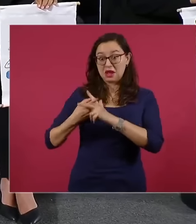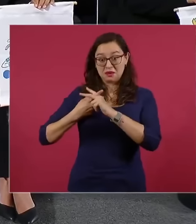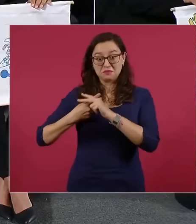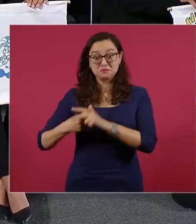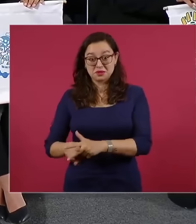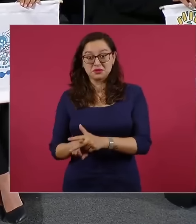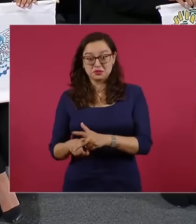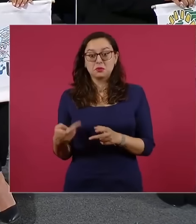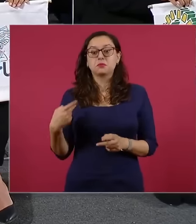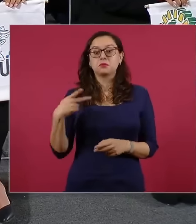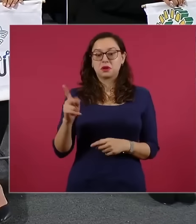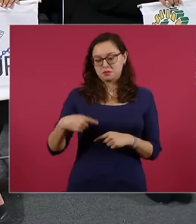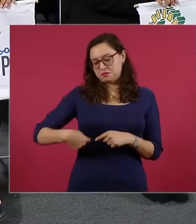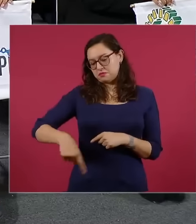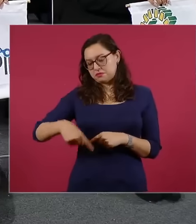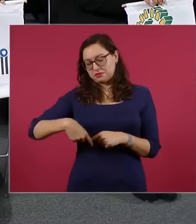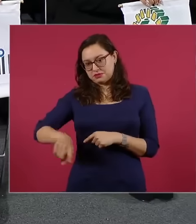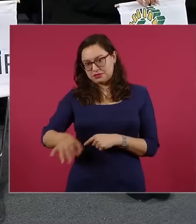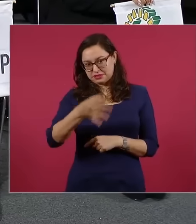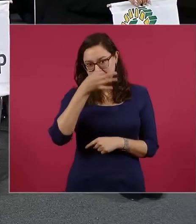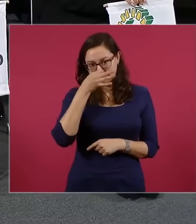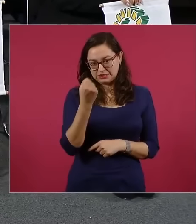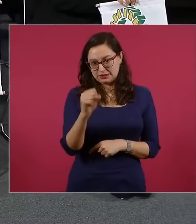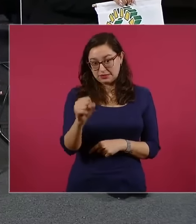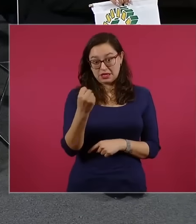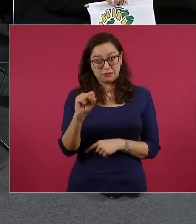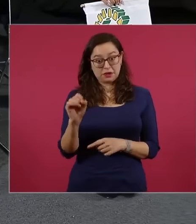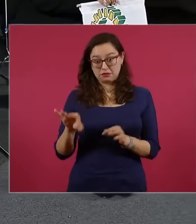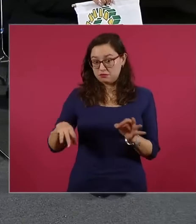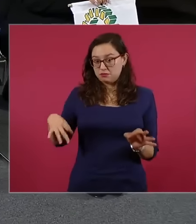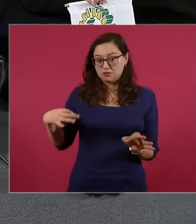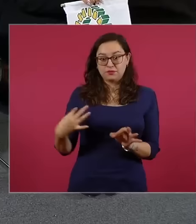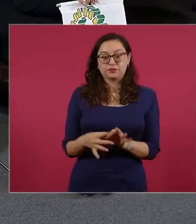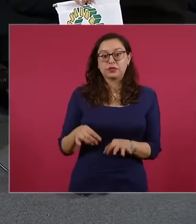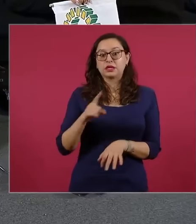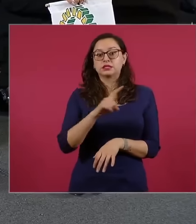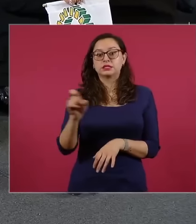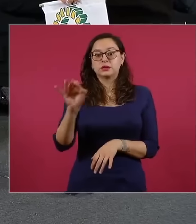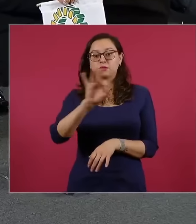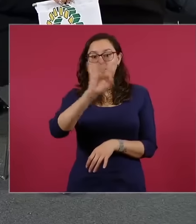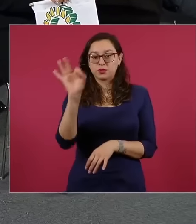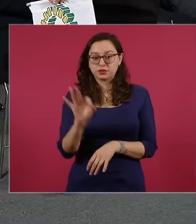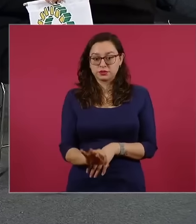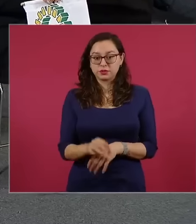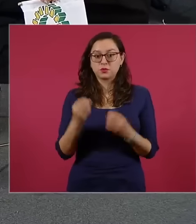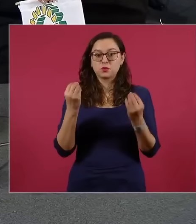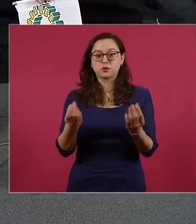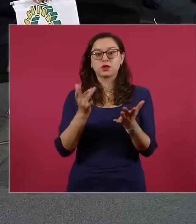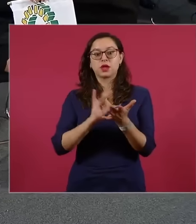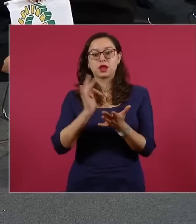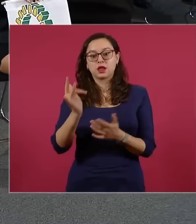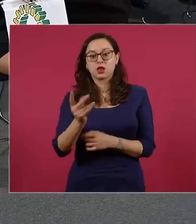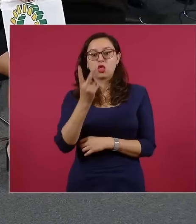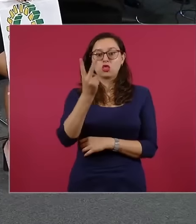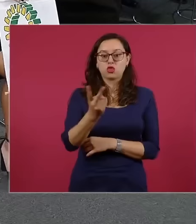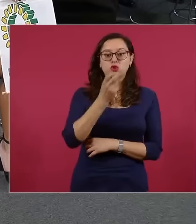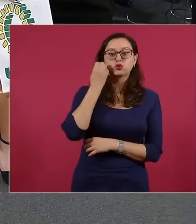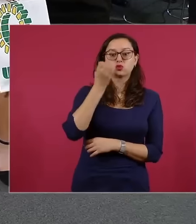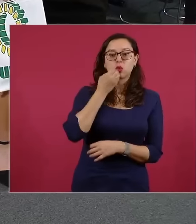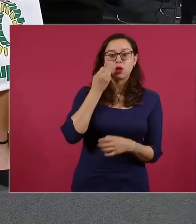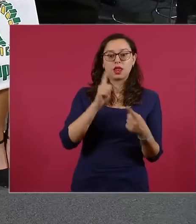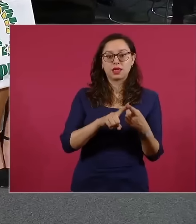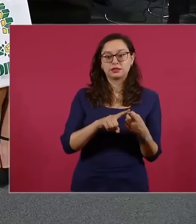estaremos operando al 100% en el mes de septiembre. Muchas gracias por estar aquí al Politécnico Nacional y a las dos escuelas, tanto la de Palenque como